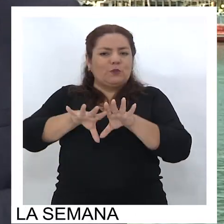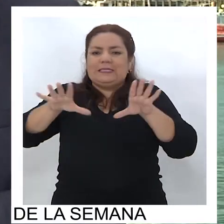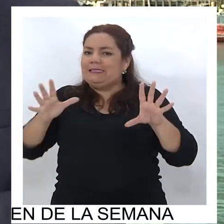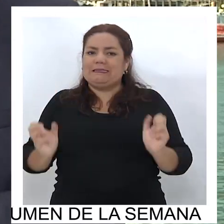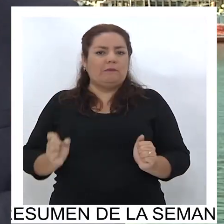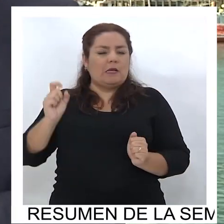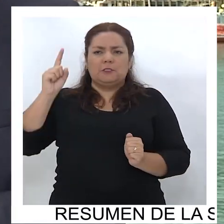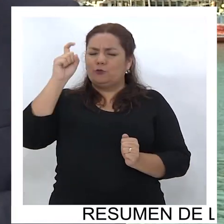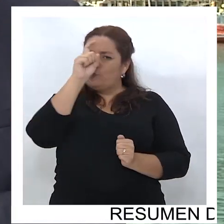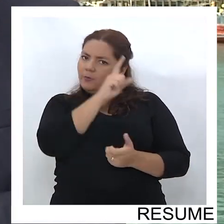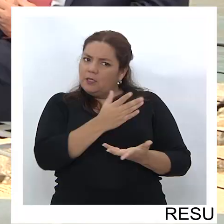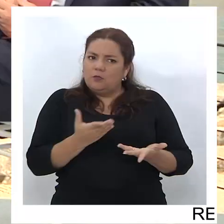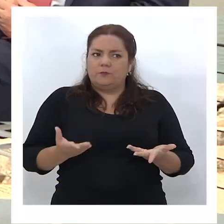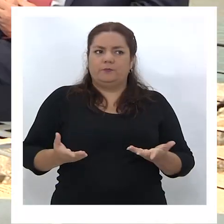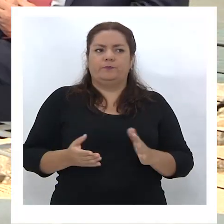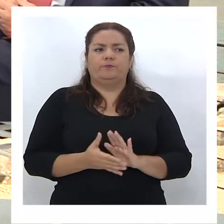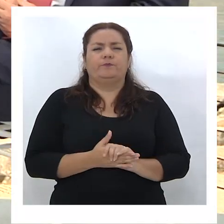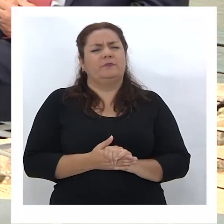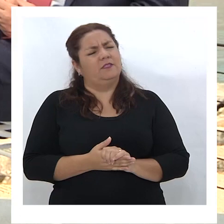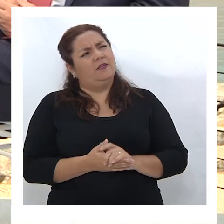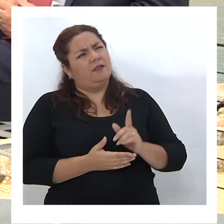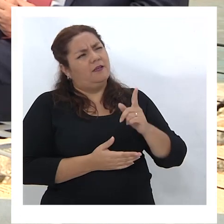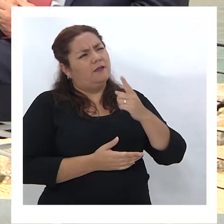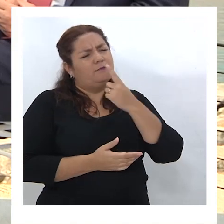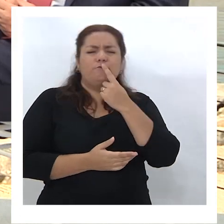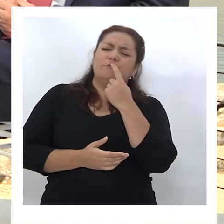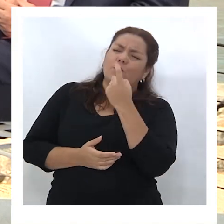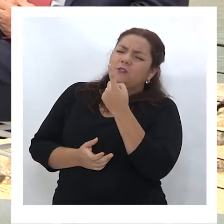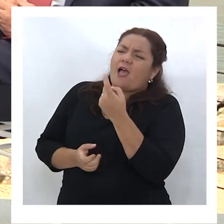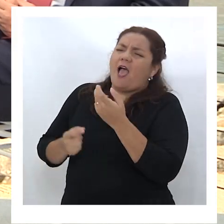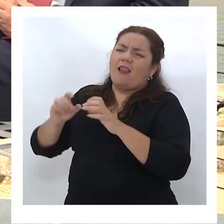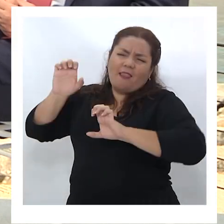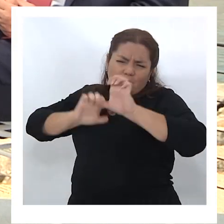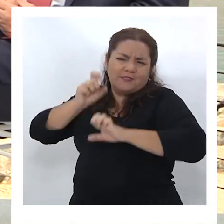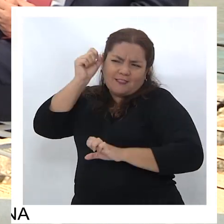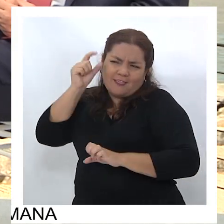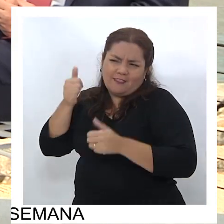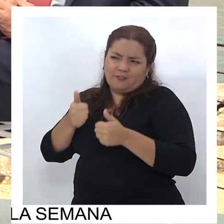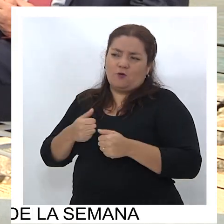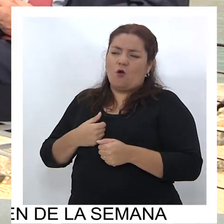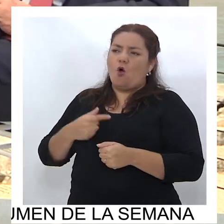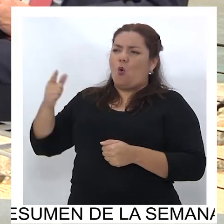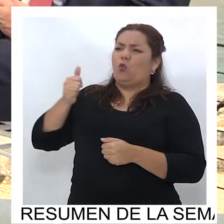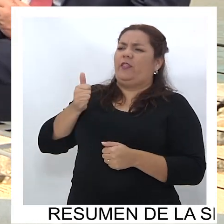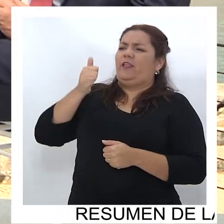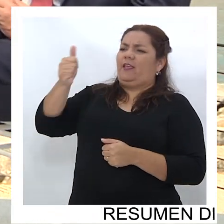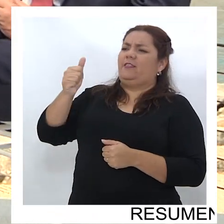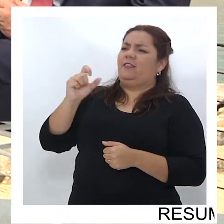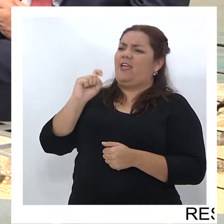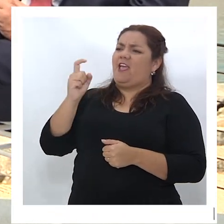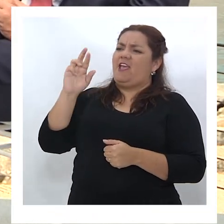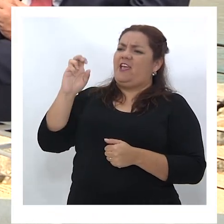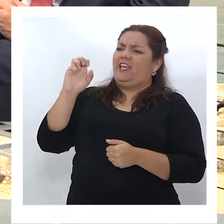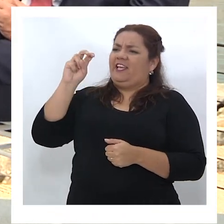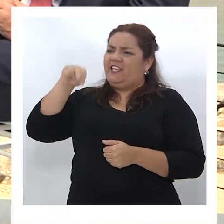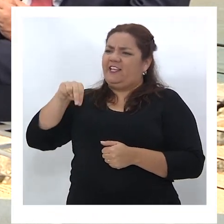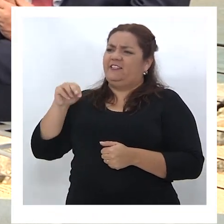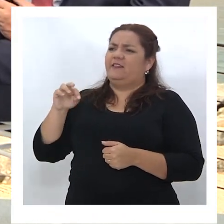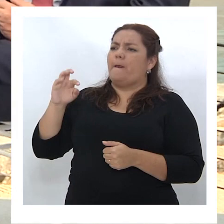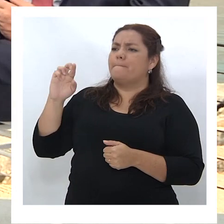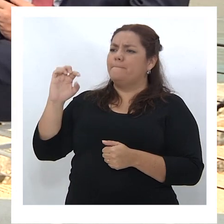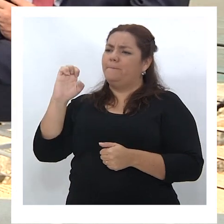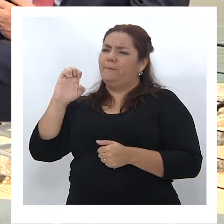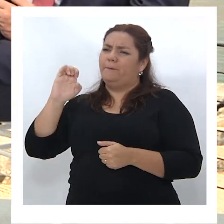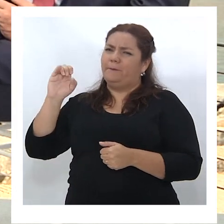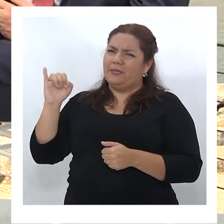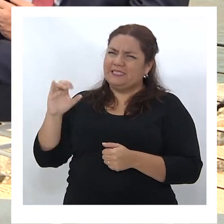empresas entienden eso? Disculpa, Giovanni, porque el otro día, ¿cierto?, me llamó mucho la atención un dirigente de Greenpeace que llamaba a la gente a no consumir salmón, digamos, a propósito de